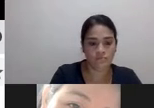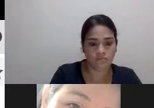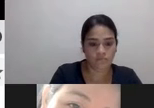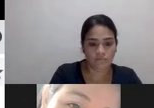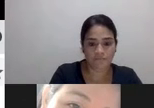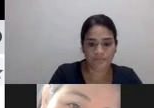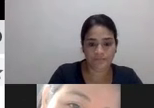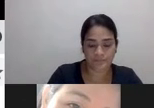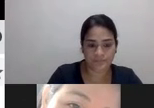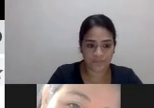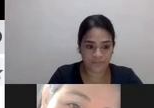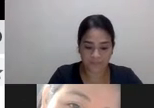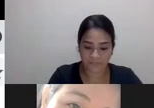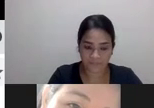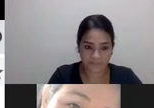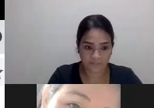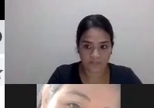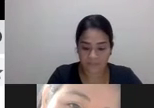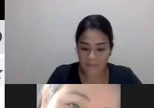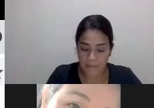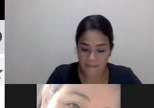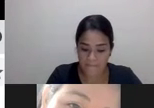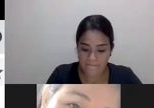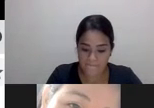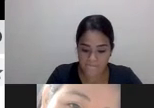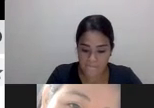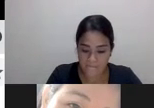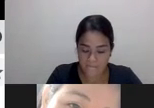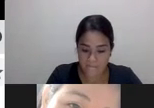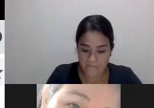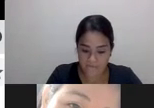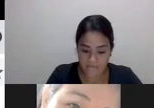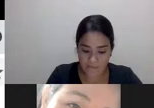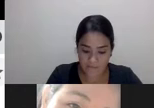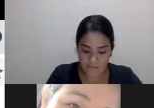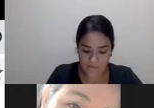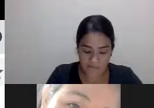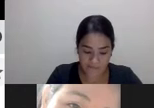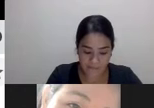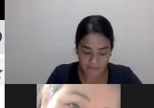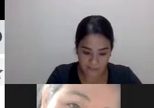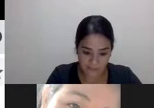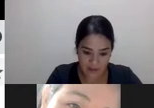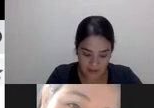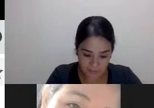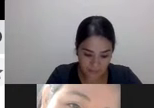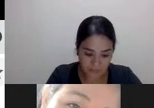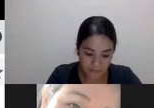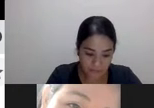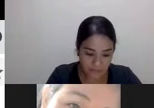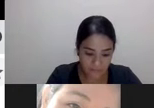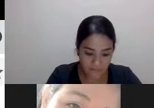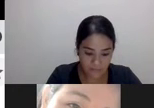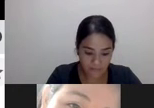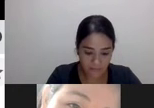primer ítem por defecto, ¿no? Claro, sí, pero viene sin nombre. Ahorita yo ya le puse el nombre. Para poderle cambiar, por ejemplo, aquí